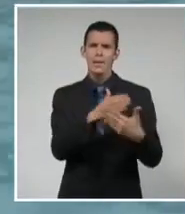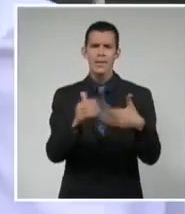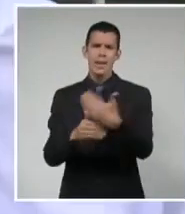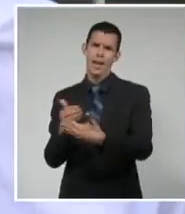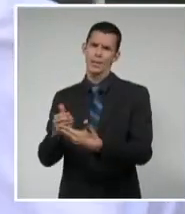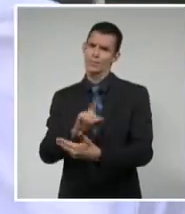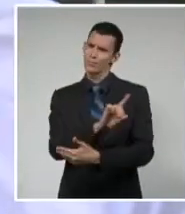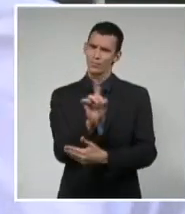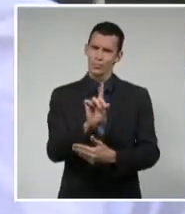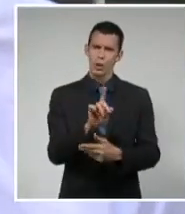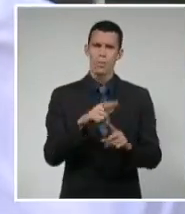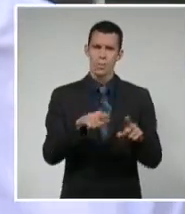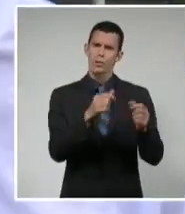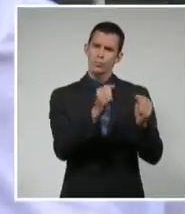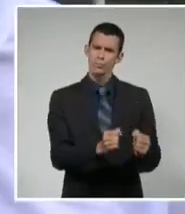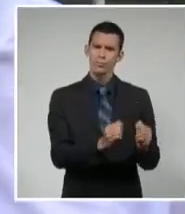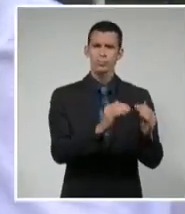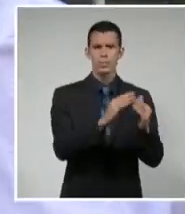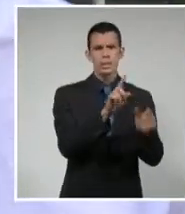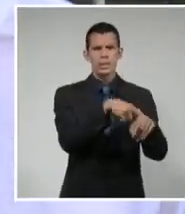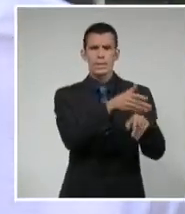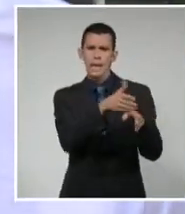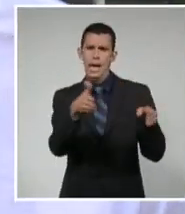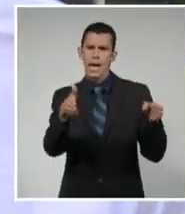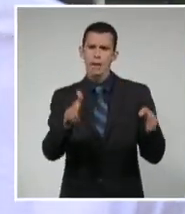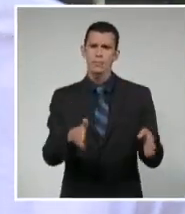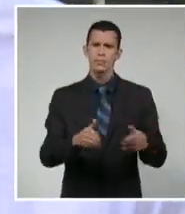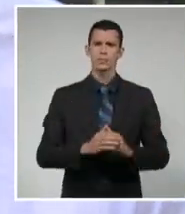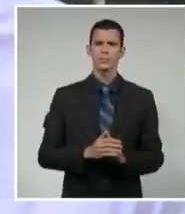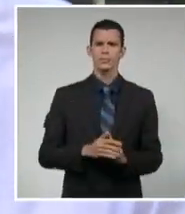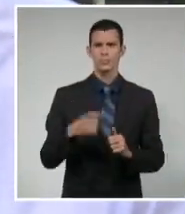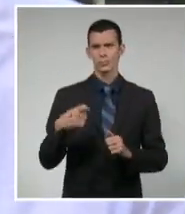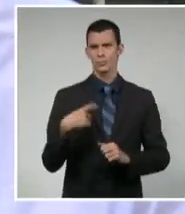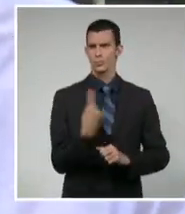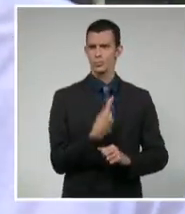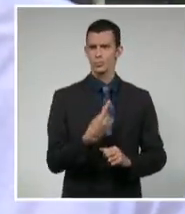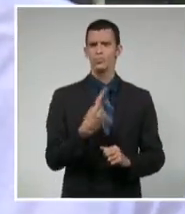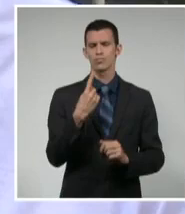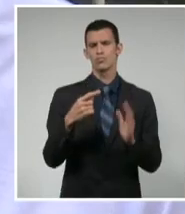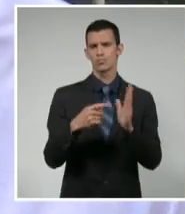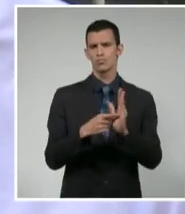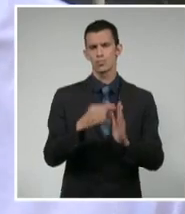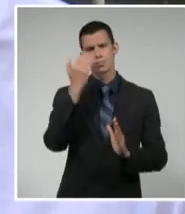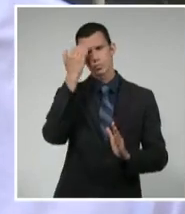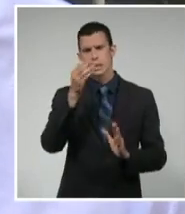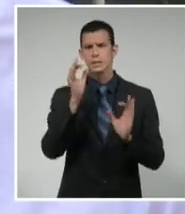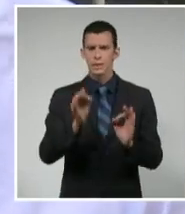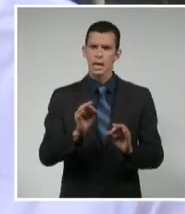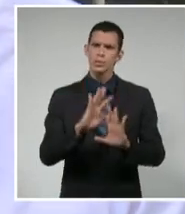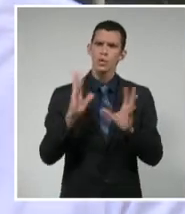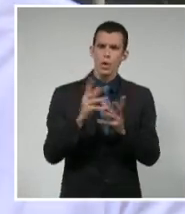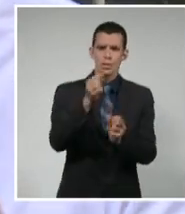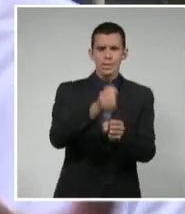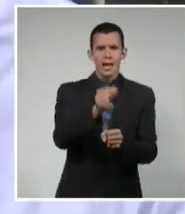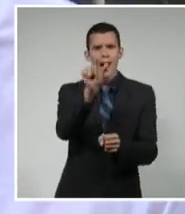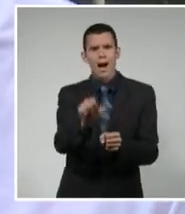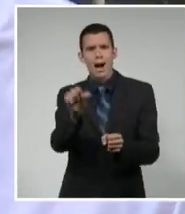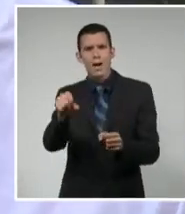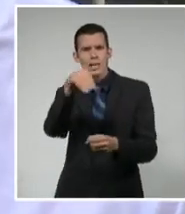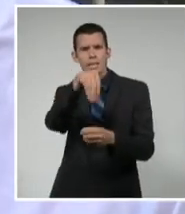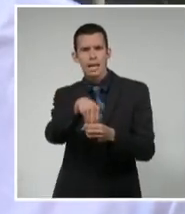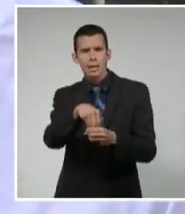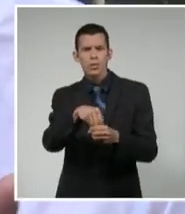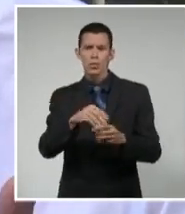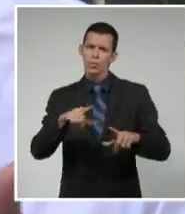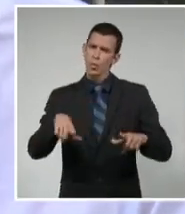nuestros trabajadores, pero también la disciplina de nuestros clientes. En estos momentos, agradecer que no hemos tenido en ninguna instalación del turismo un brote